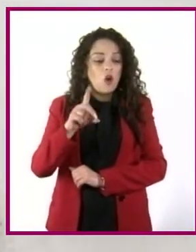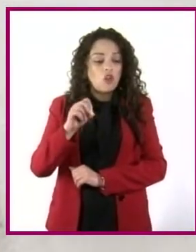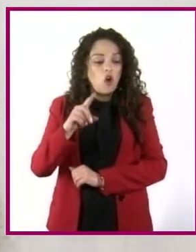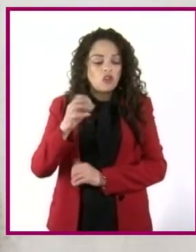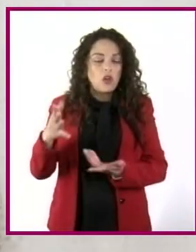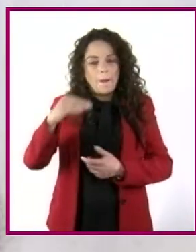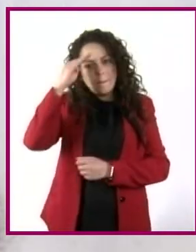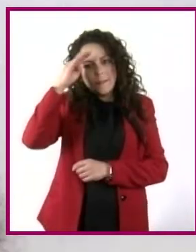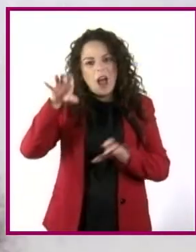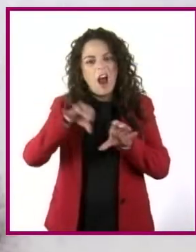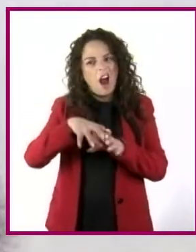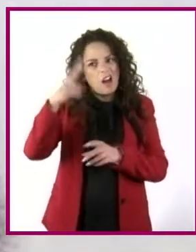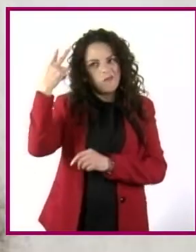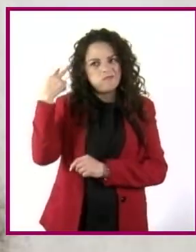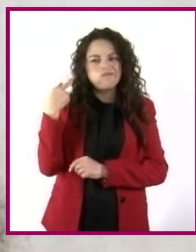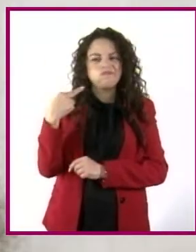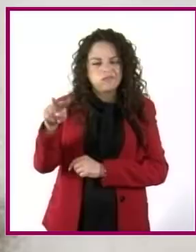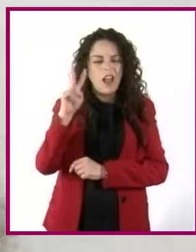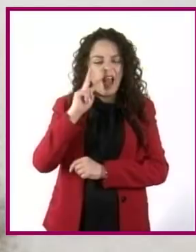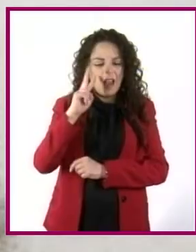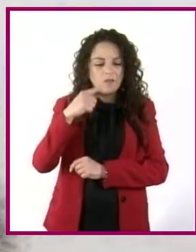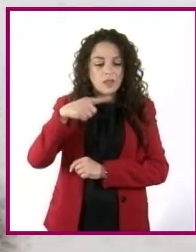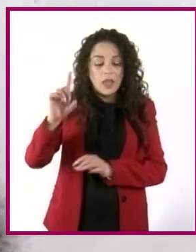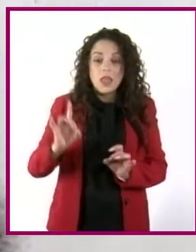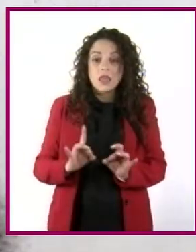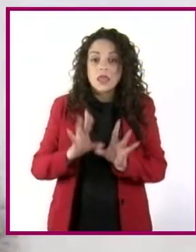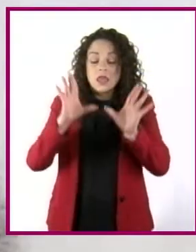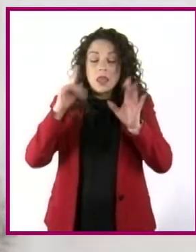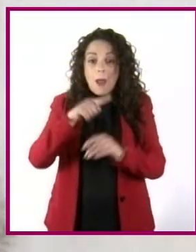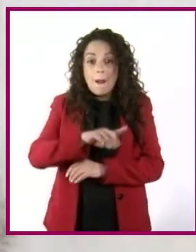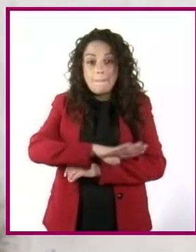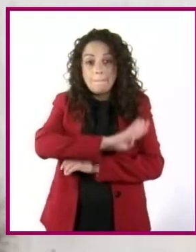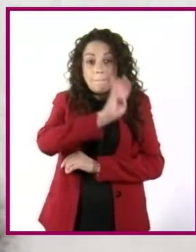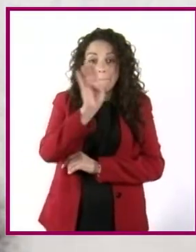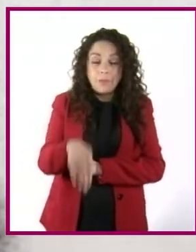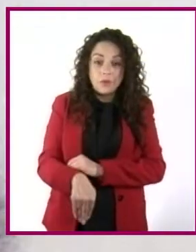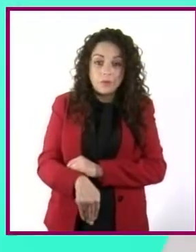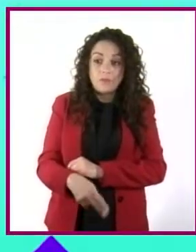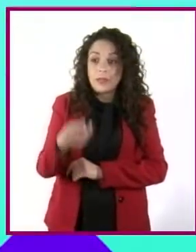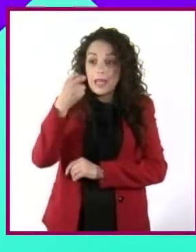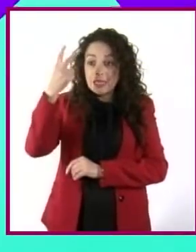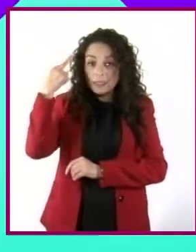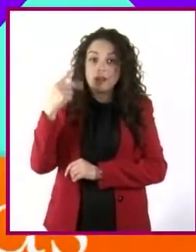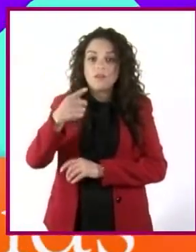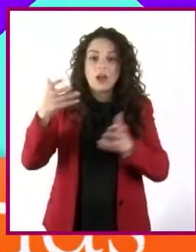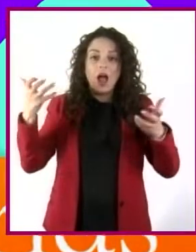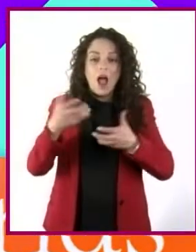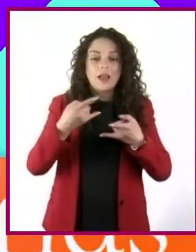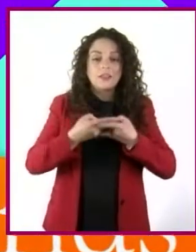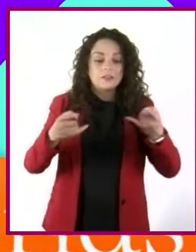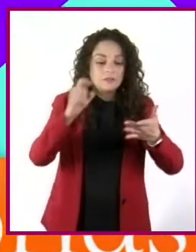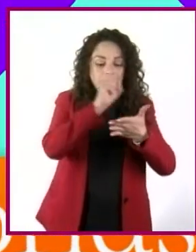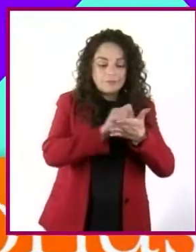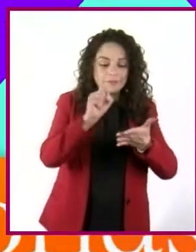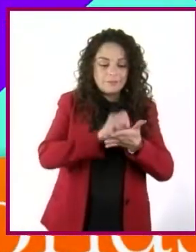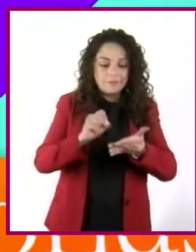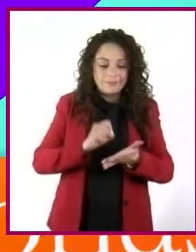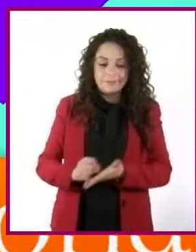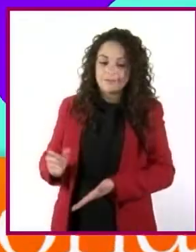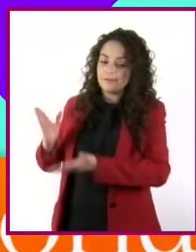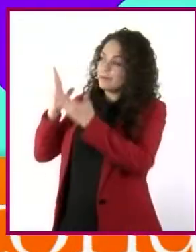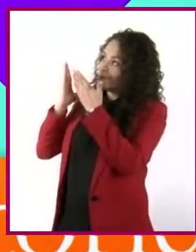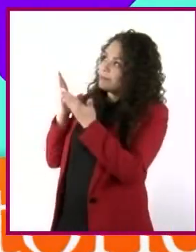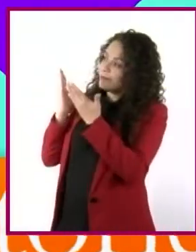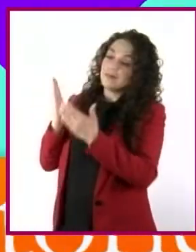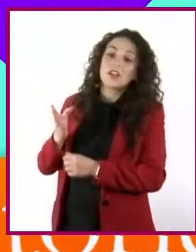solo terminó con su muerte. Este viaje hizo que escribiera su famosa Historia o Historias, que son